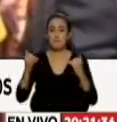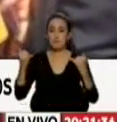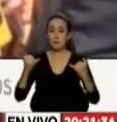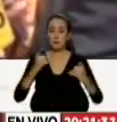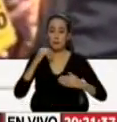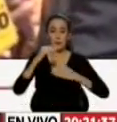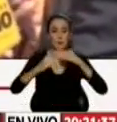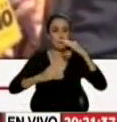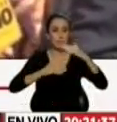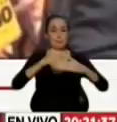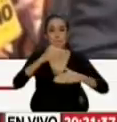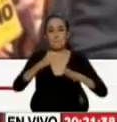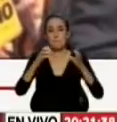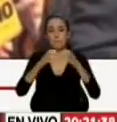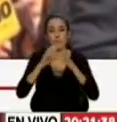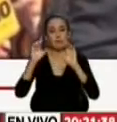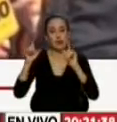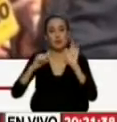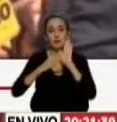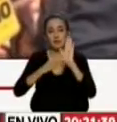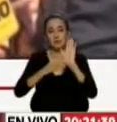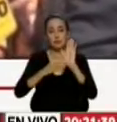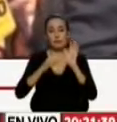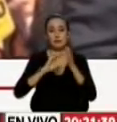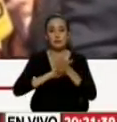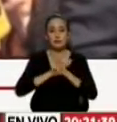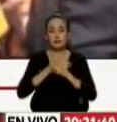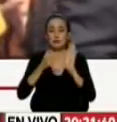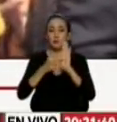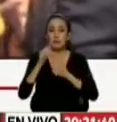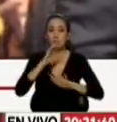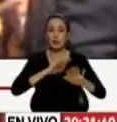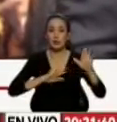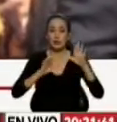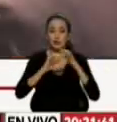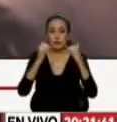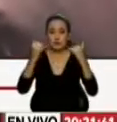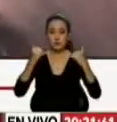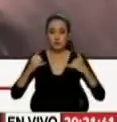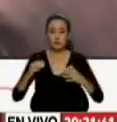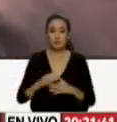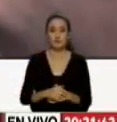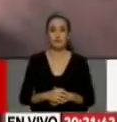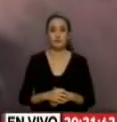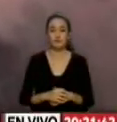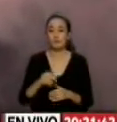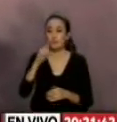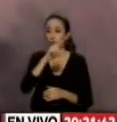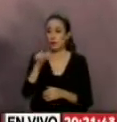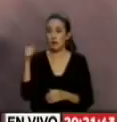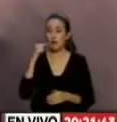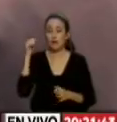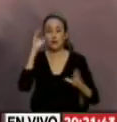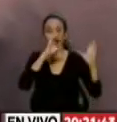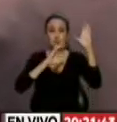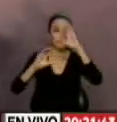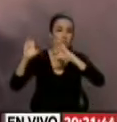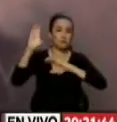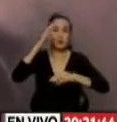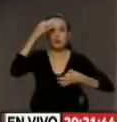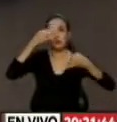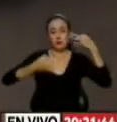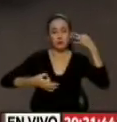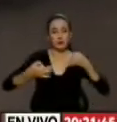será sustanciado en su debido tiempo. Los elementos son los que sustancian el proceso. Romero recalca que buscan que se haga